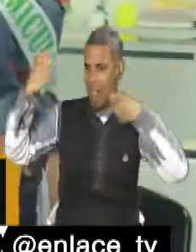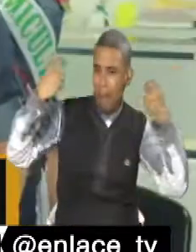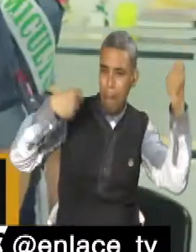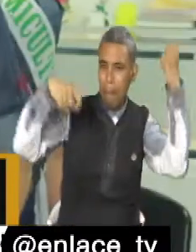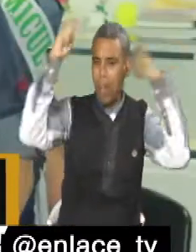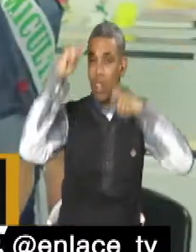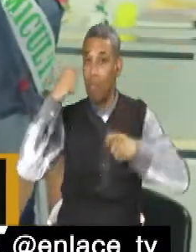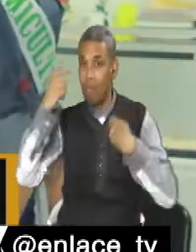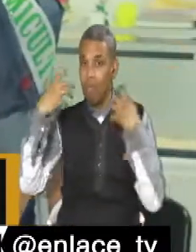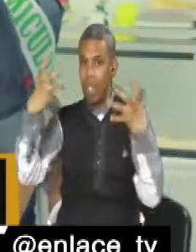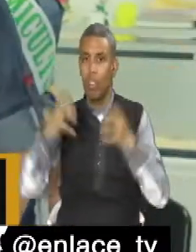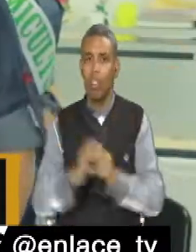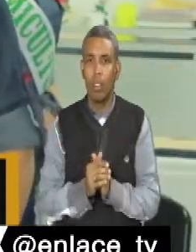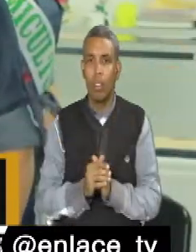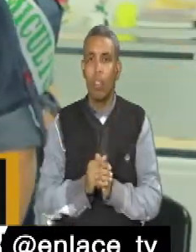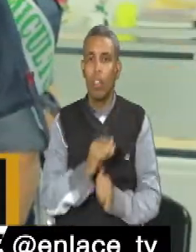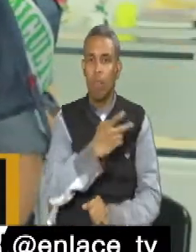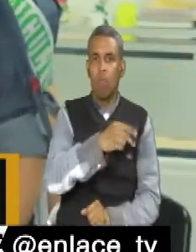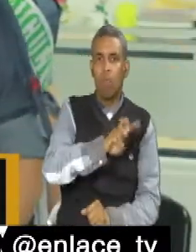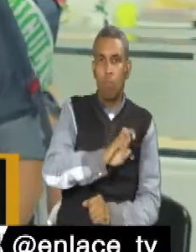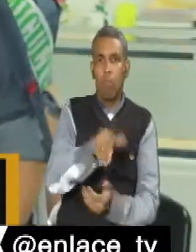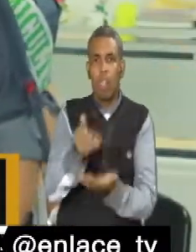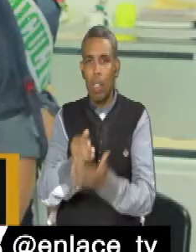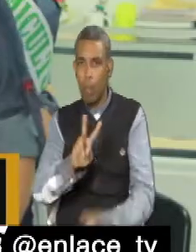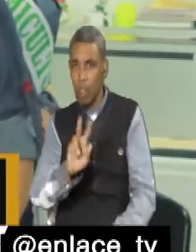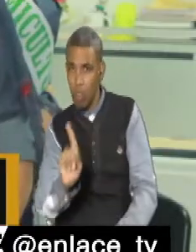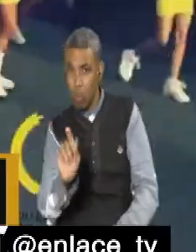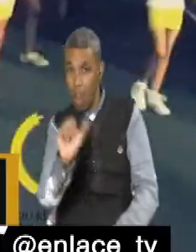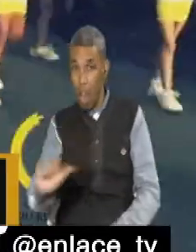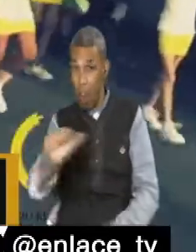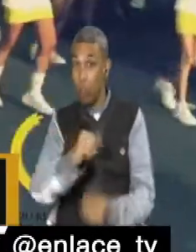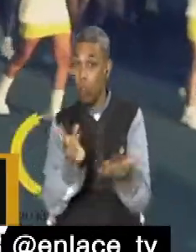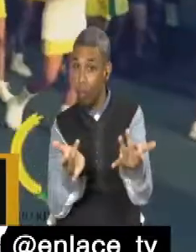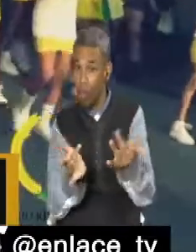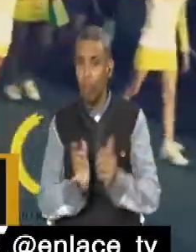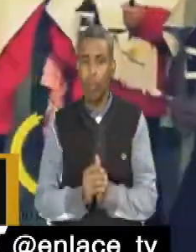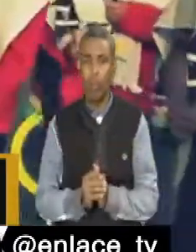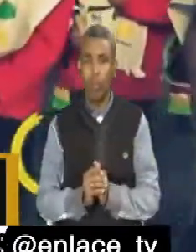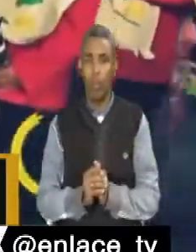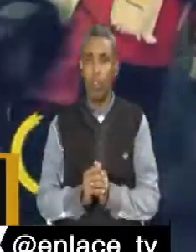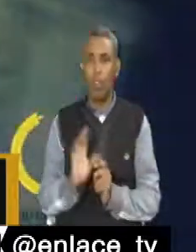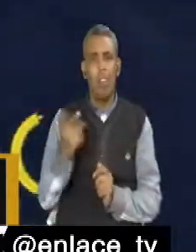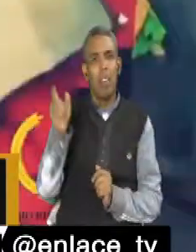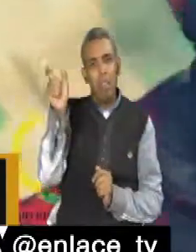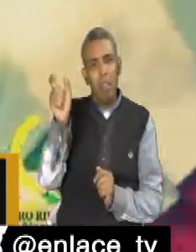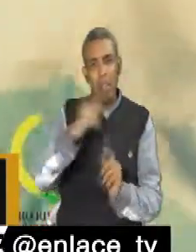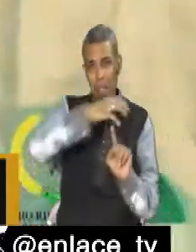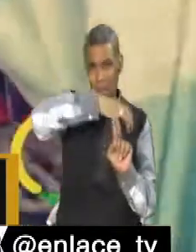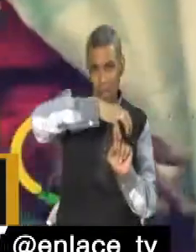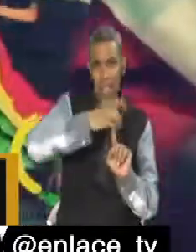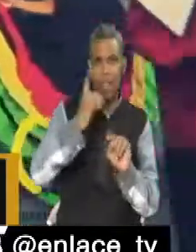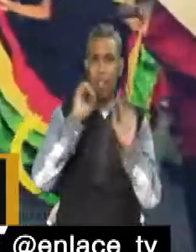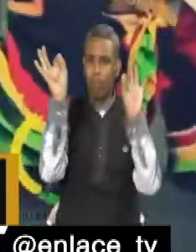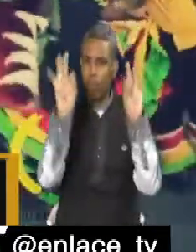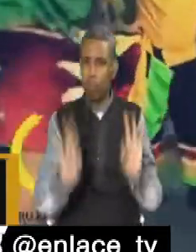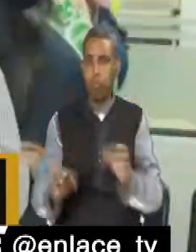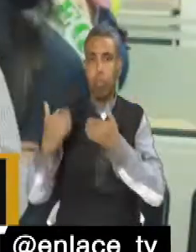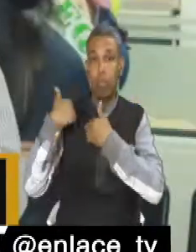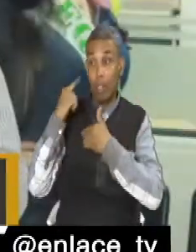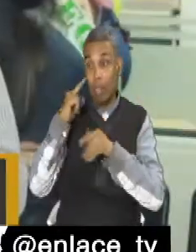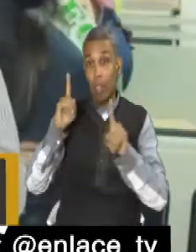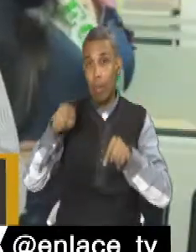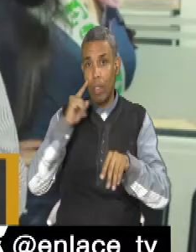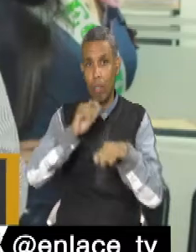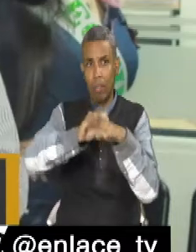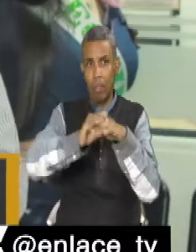Sabana se viste de fiesta del 17 al 21 de agosto. Los esperamos. También el presidente de la Junta de Ferias y Fiestas destacó así el certamen ferial.